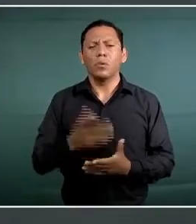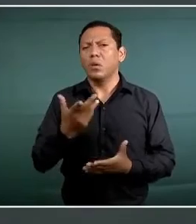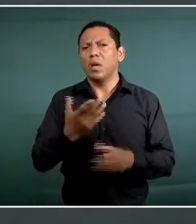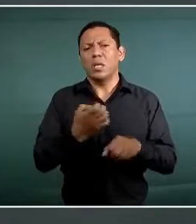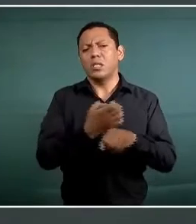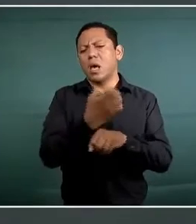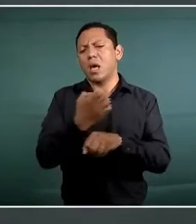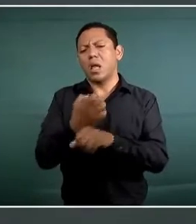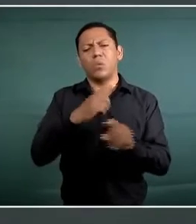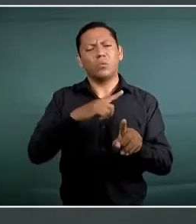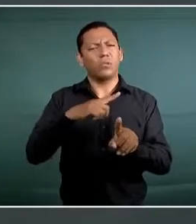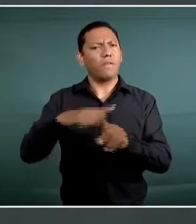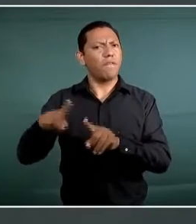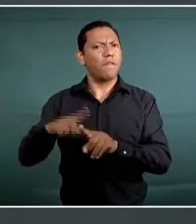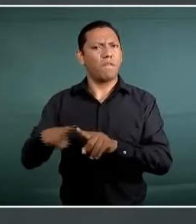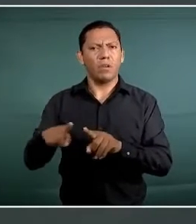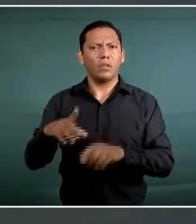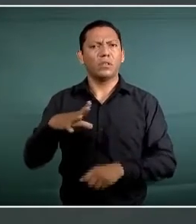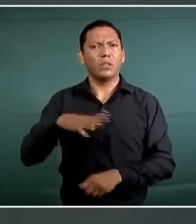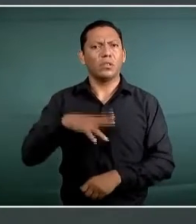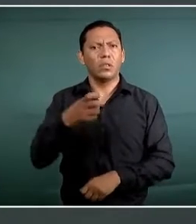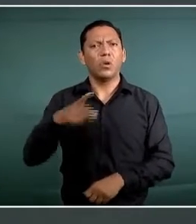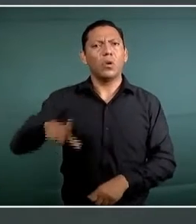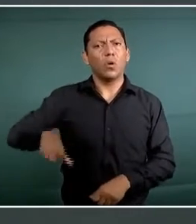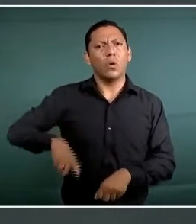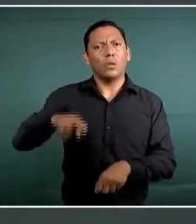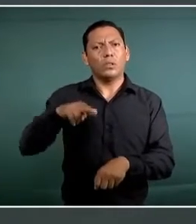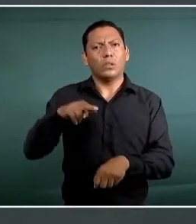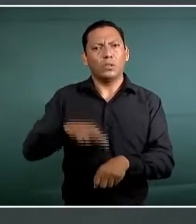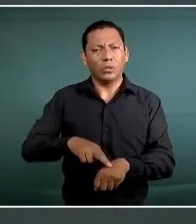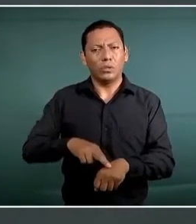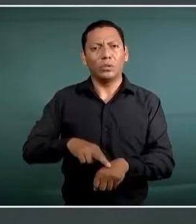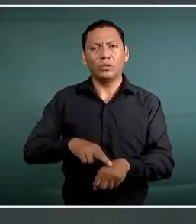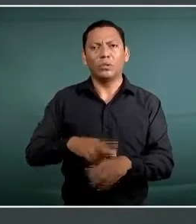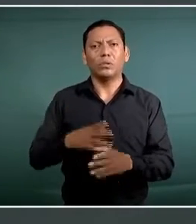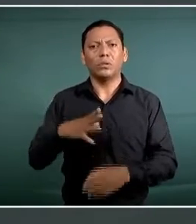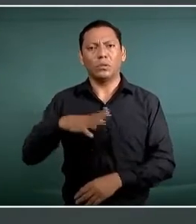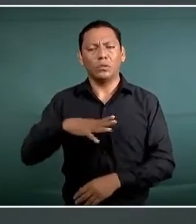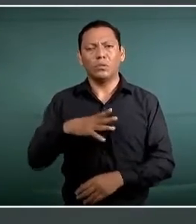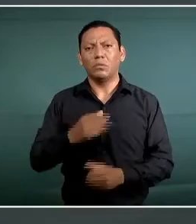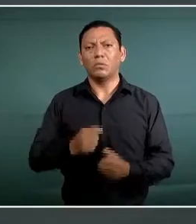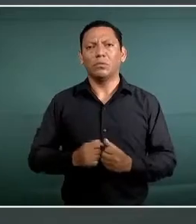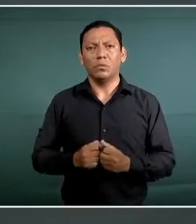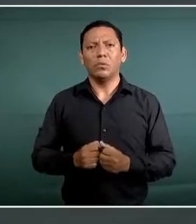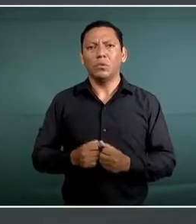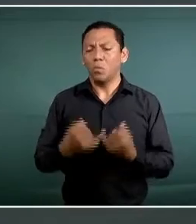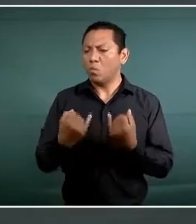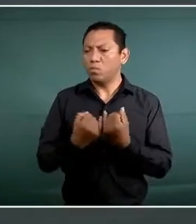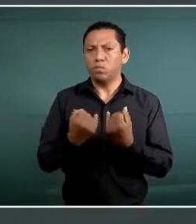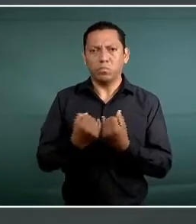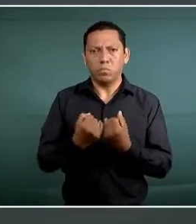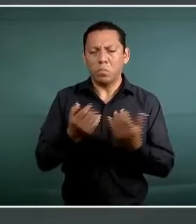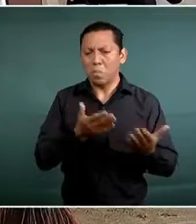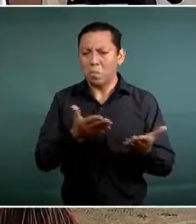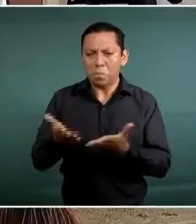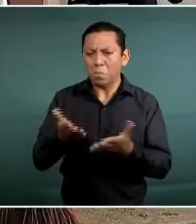de los estados, donde los gobernadores se apersonan.